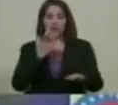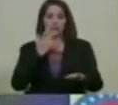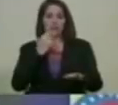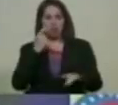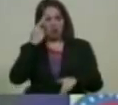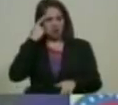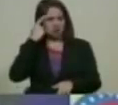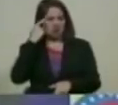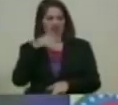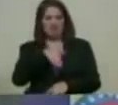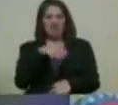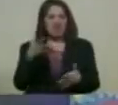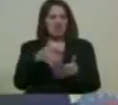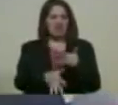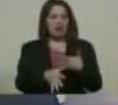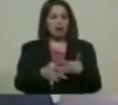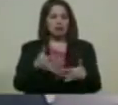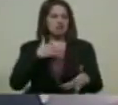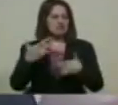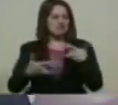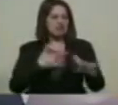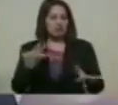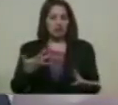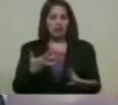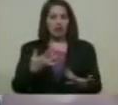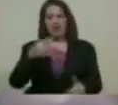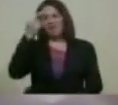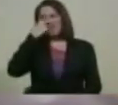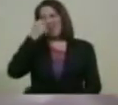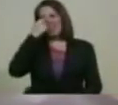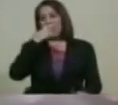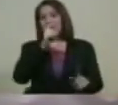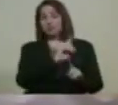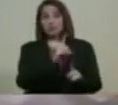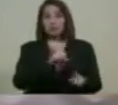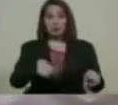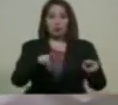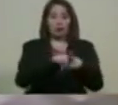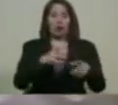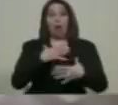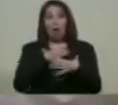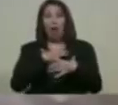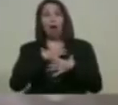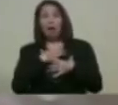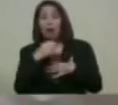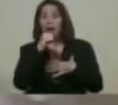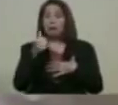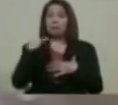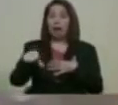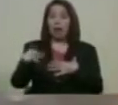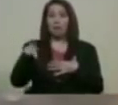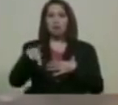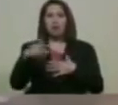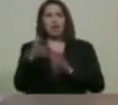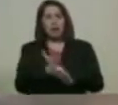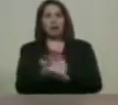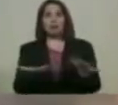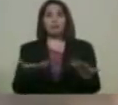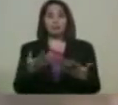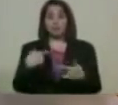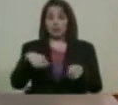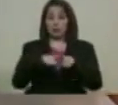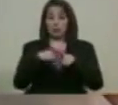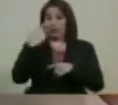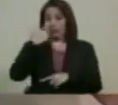un diagnóstico, no, tú lo que tienes es un virus, una gripecita, y lo que tienes es tremenda pulmonía, seguramente el paciente